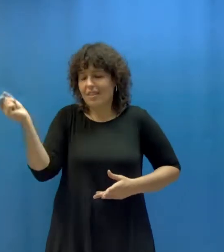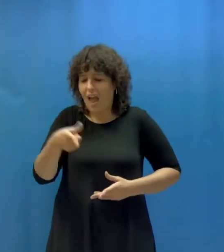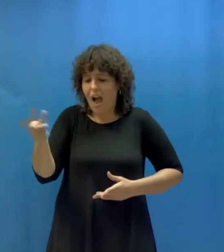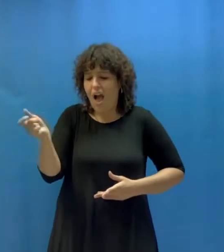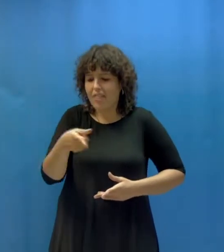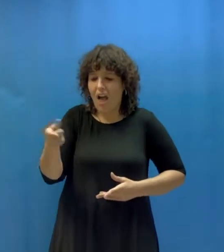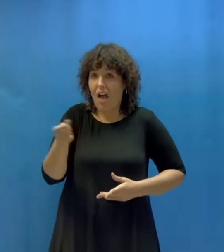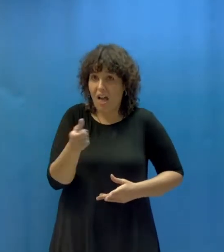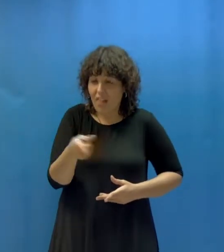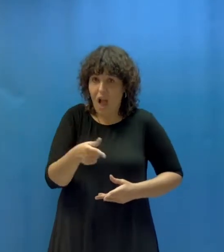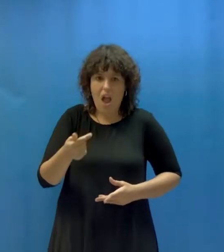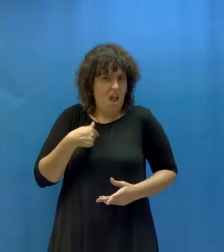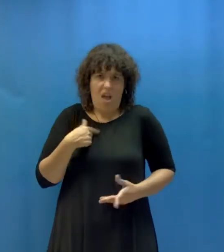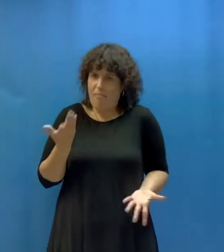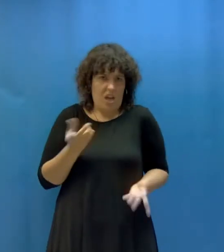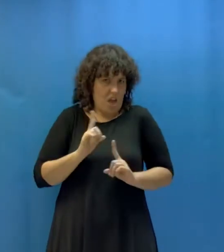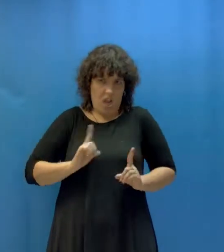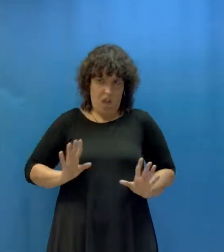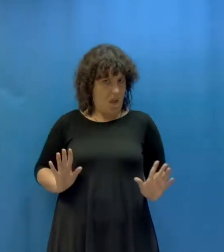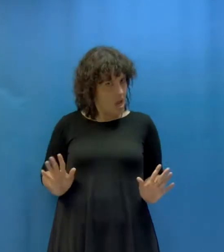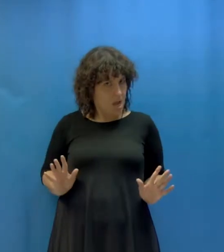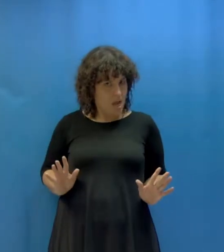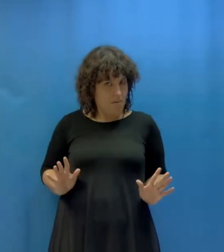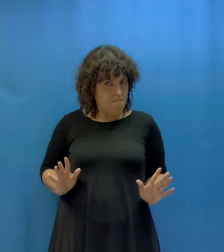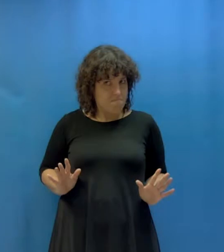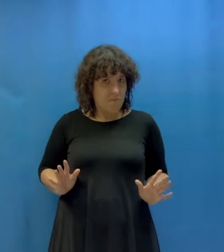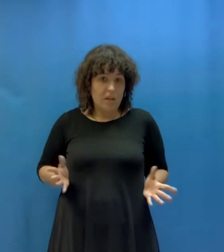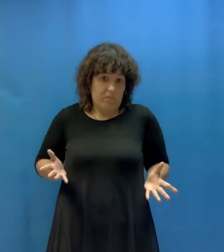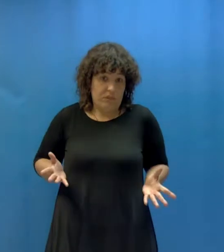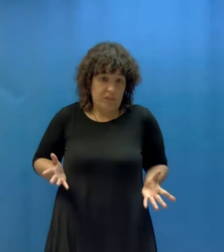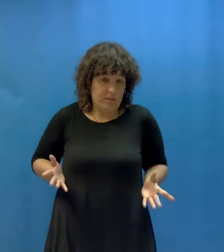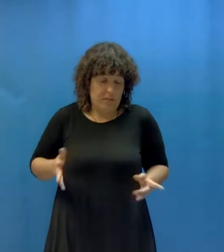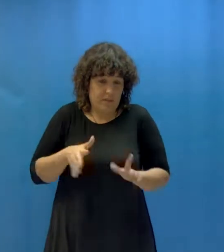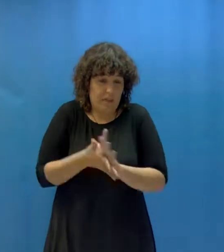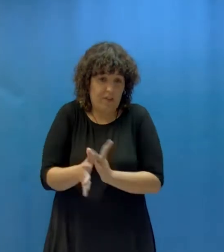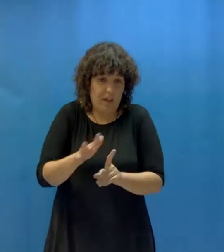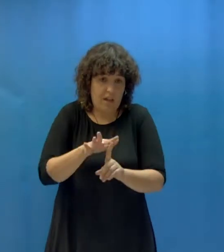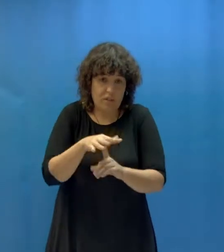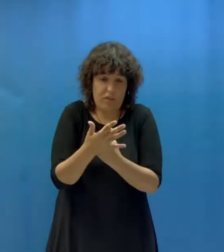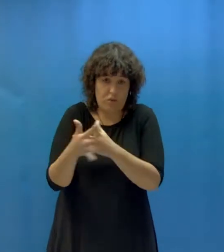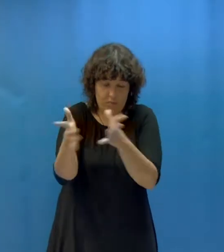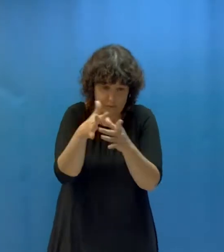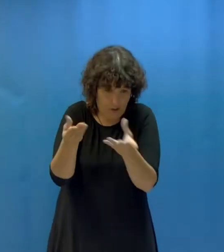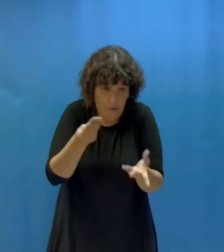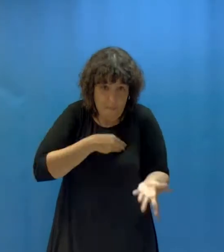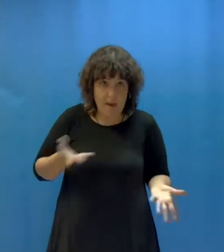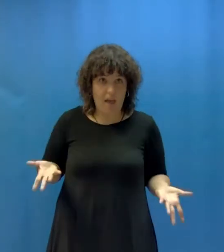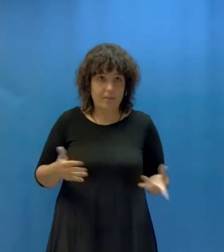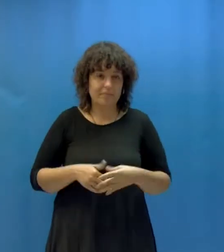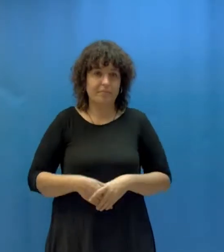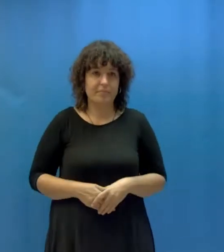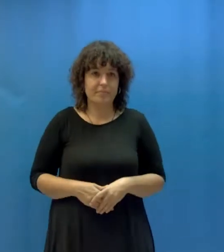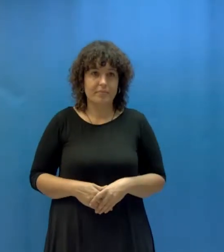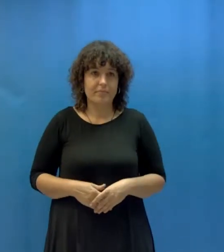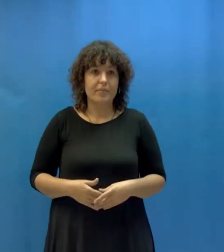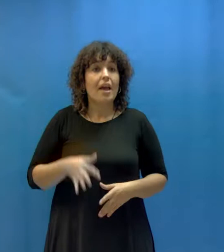les pasaría, desde luego en otras circunstancias sería merecedora la situación de un aplauso. ese récord. También es verdad que